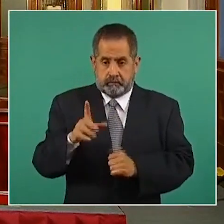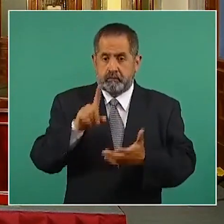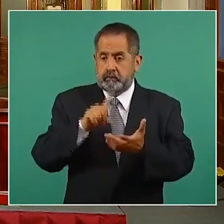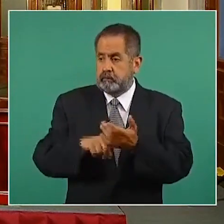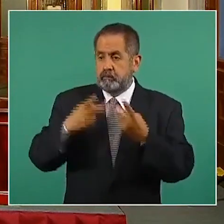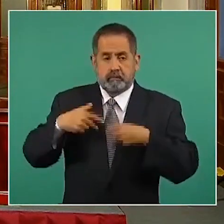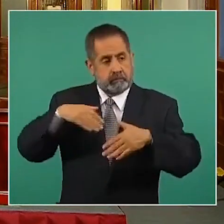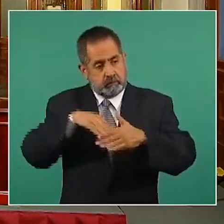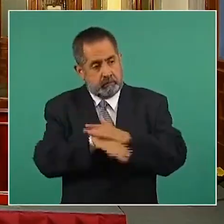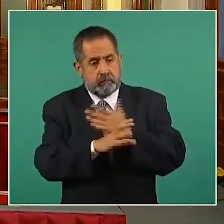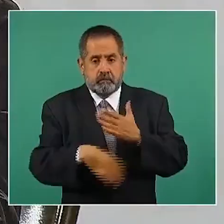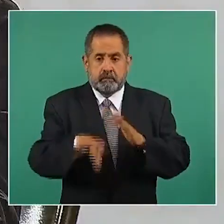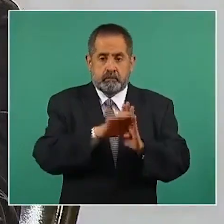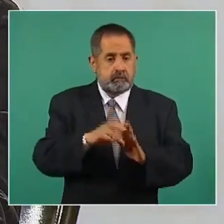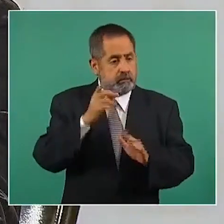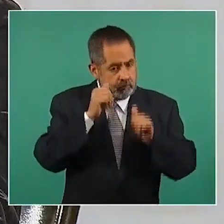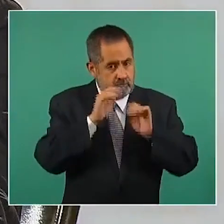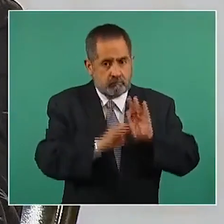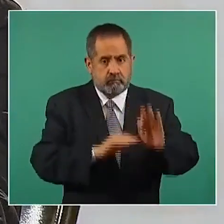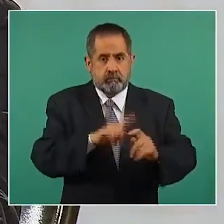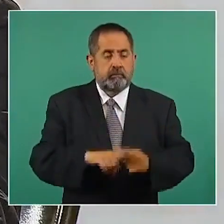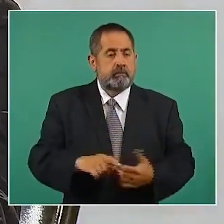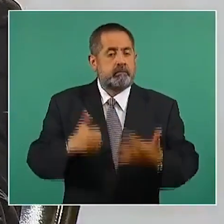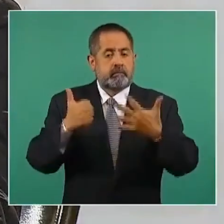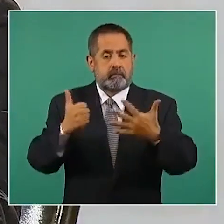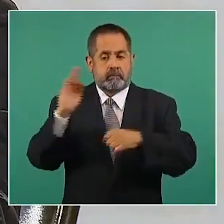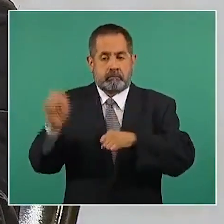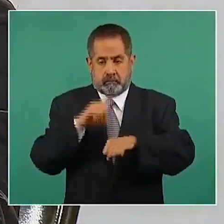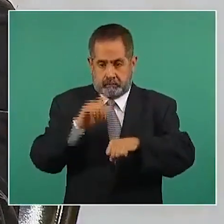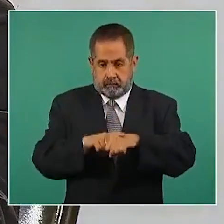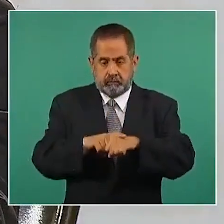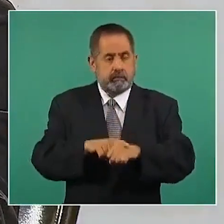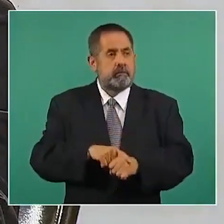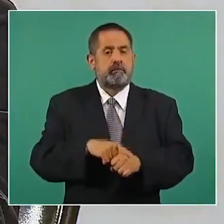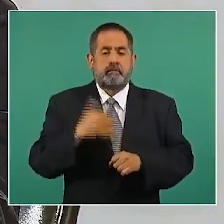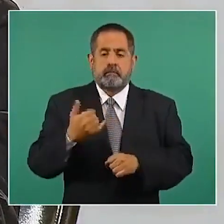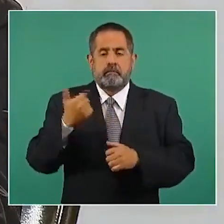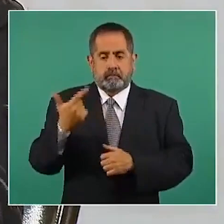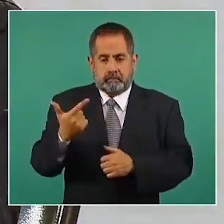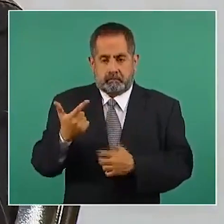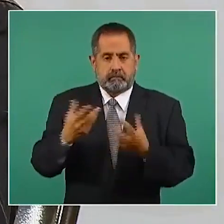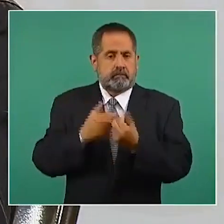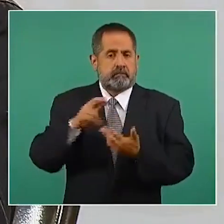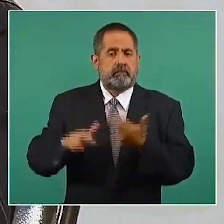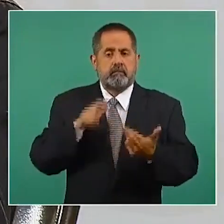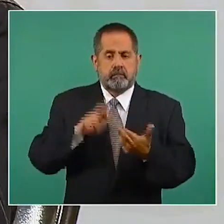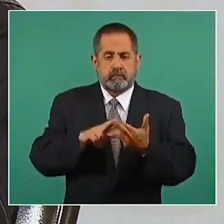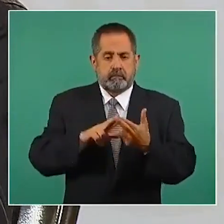los enfermos. Tiene 6 hospitales federales de referencia y 7 hospitales